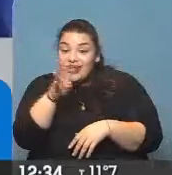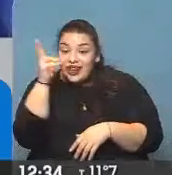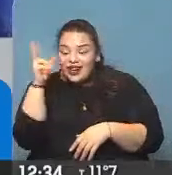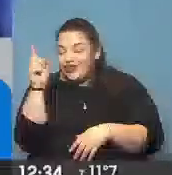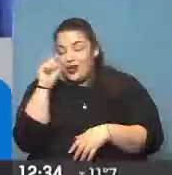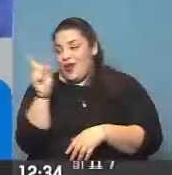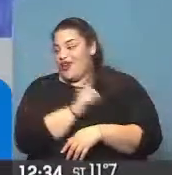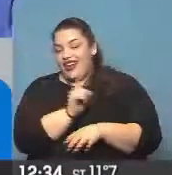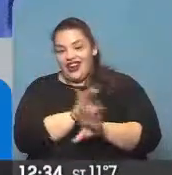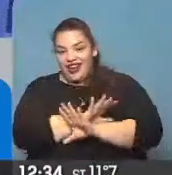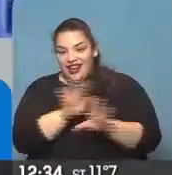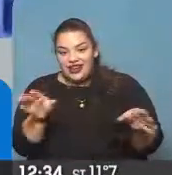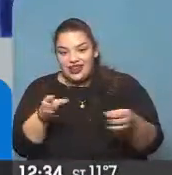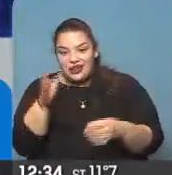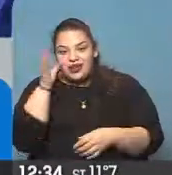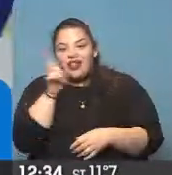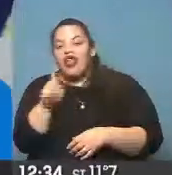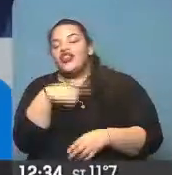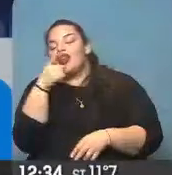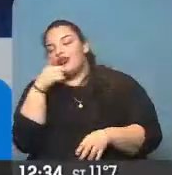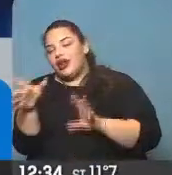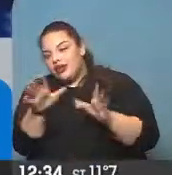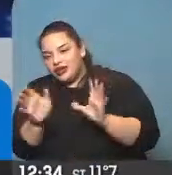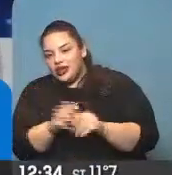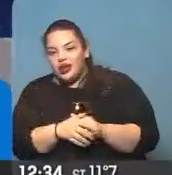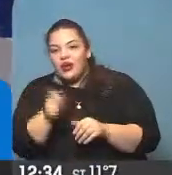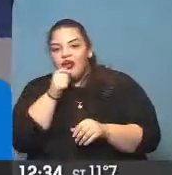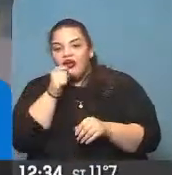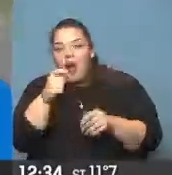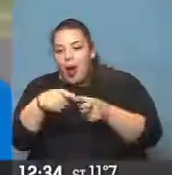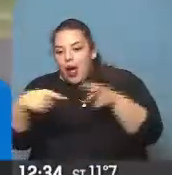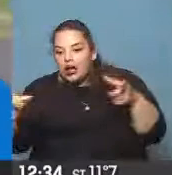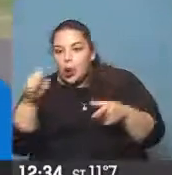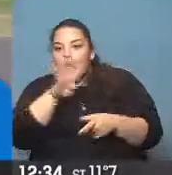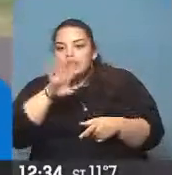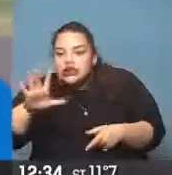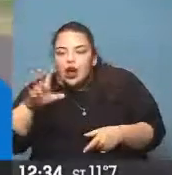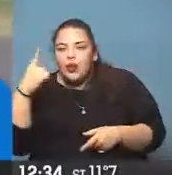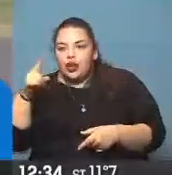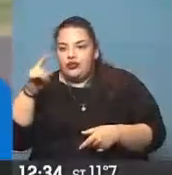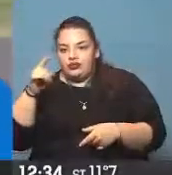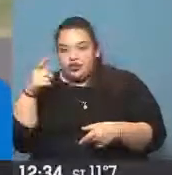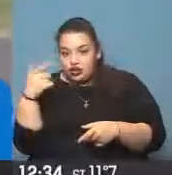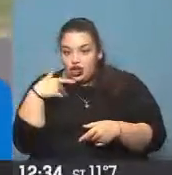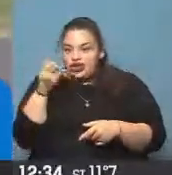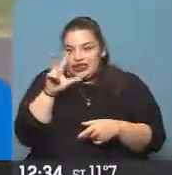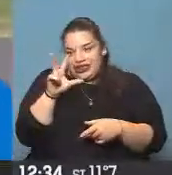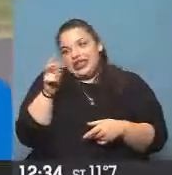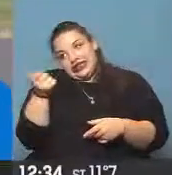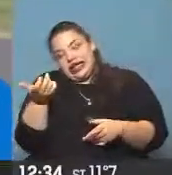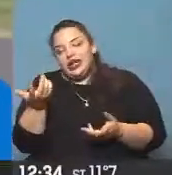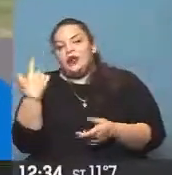igual para mí patton es un 45 imaginas 36 48